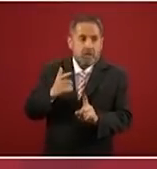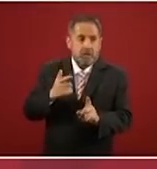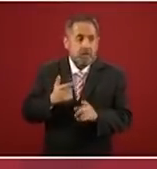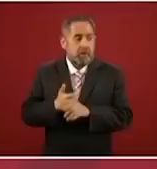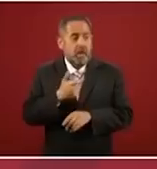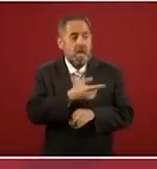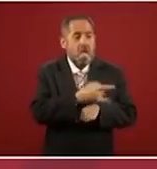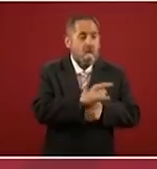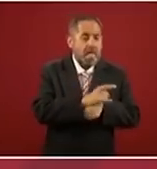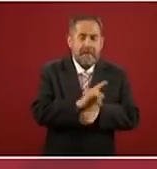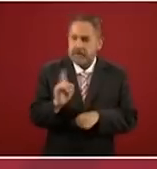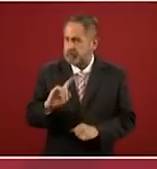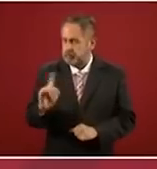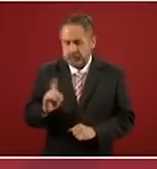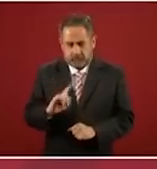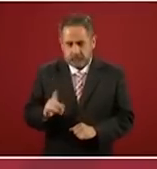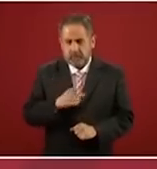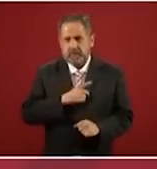pagar a proveedores